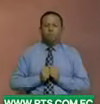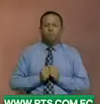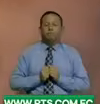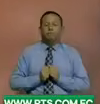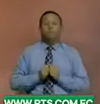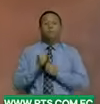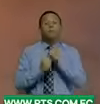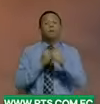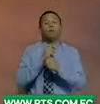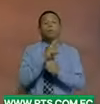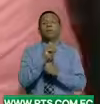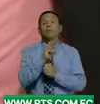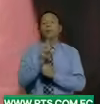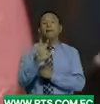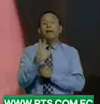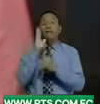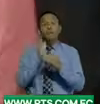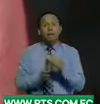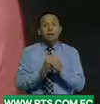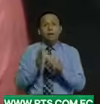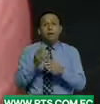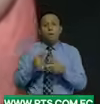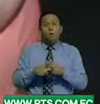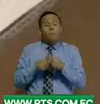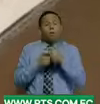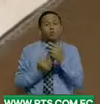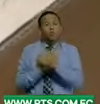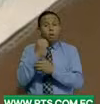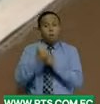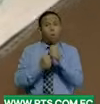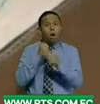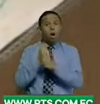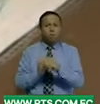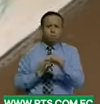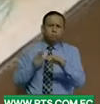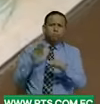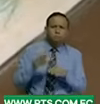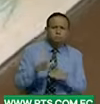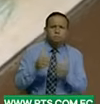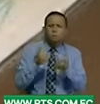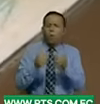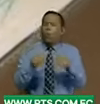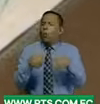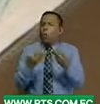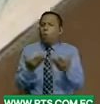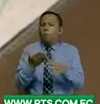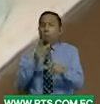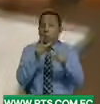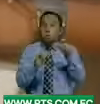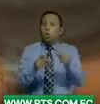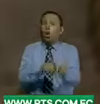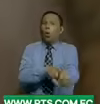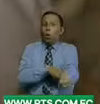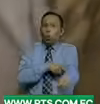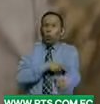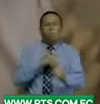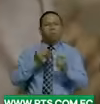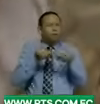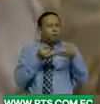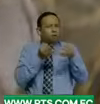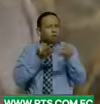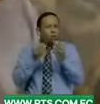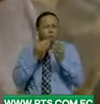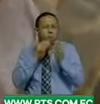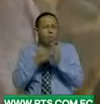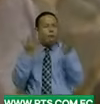Concluye el 2023 y para empezar con pie derecho el nuevo año, hay muchas personas que tienen por costumbre hacer rituales. Uno de los más